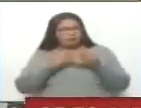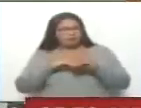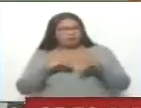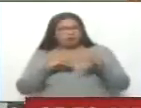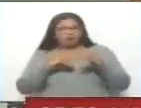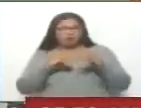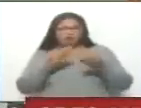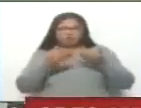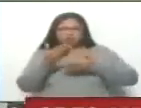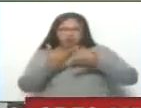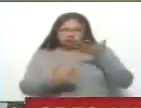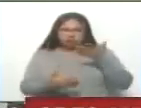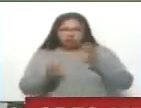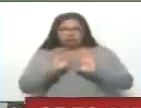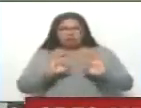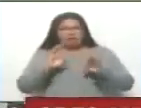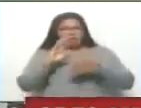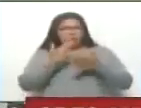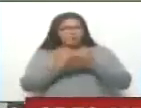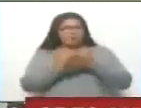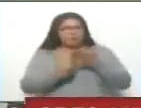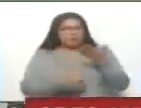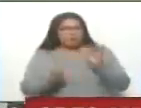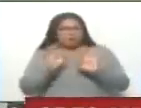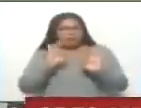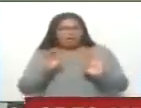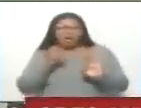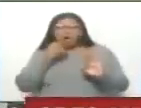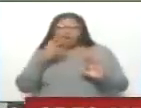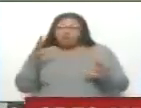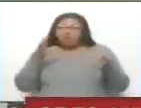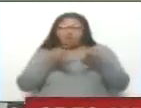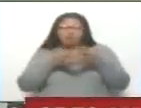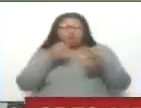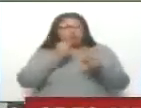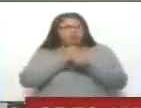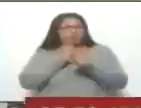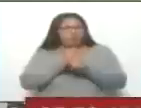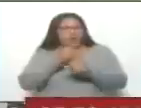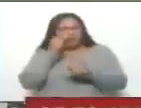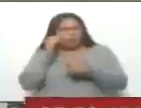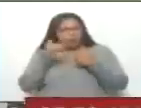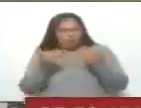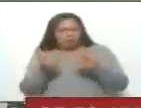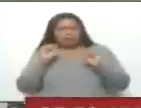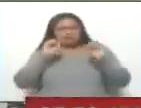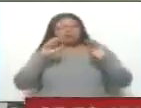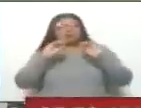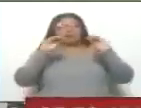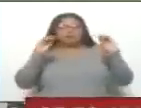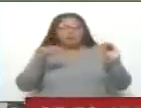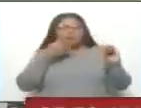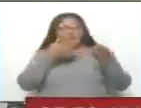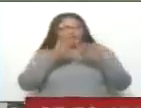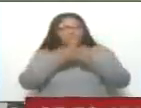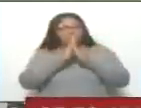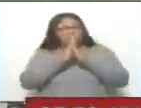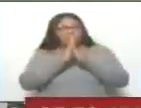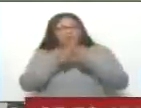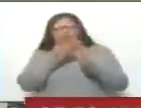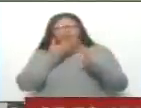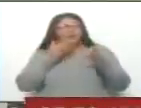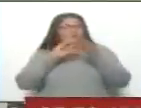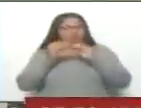ni discute, ni está proponiendo nada. Ah, bueno, hay un sector de los trabajadores que sí está reclamando mejoras salariales, el